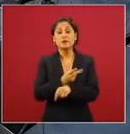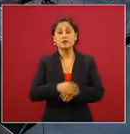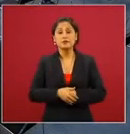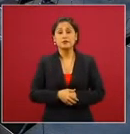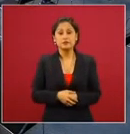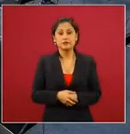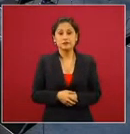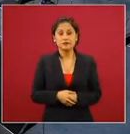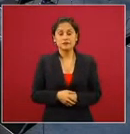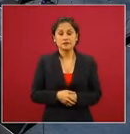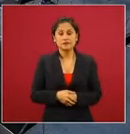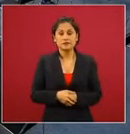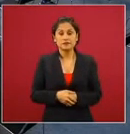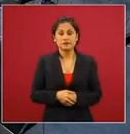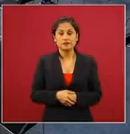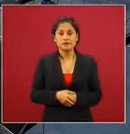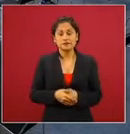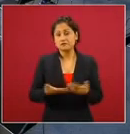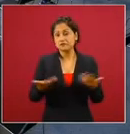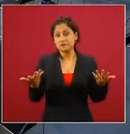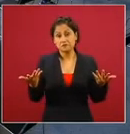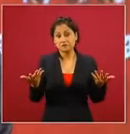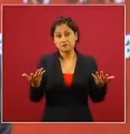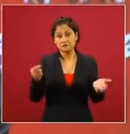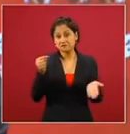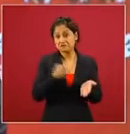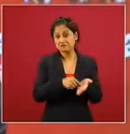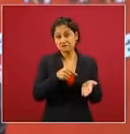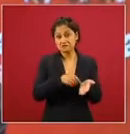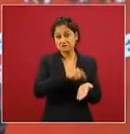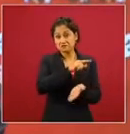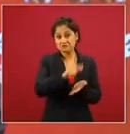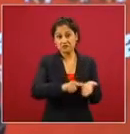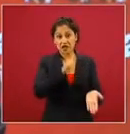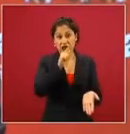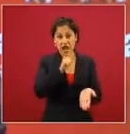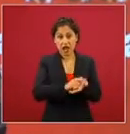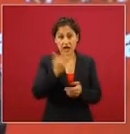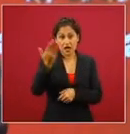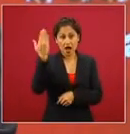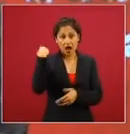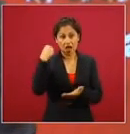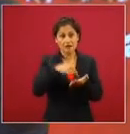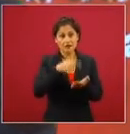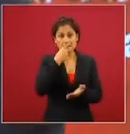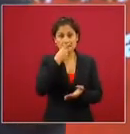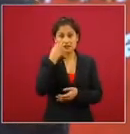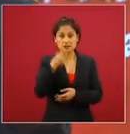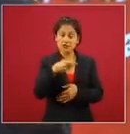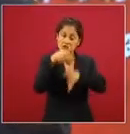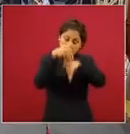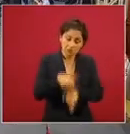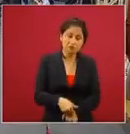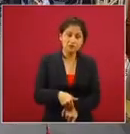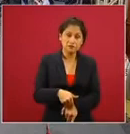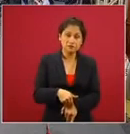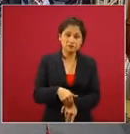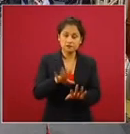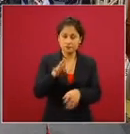fue con apego a la legalidad existente. Fíjense lo que son las cosas.